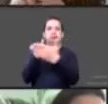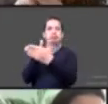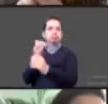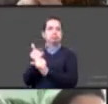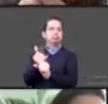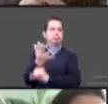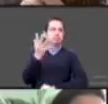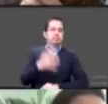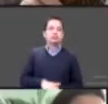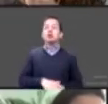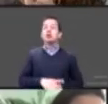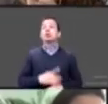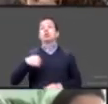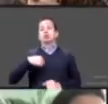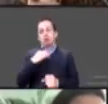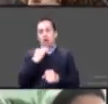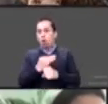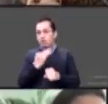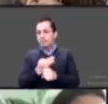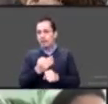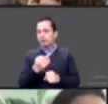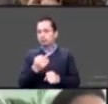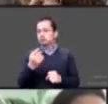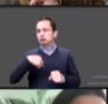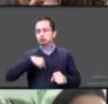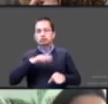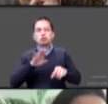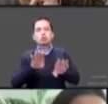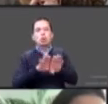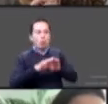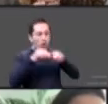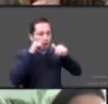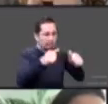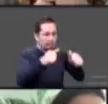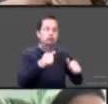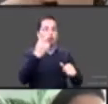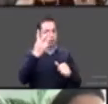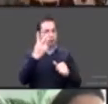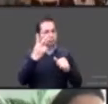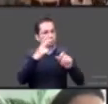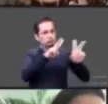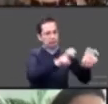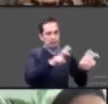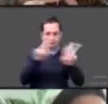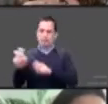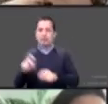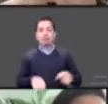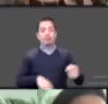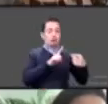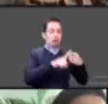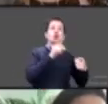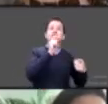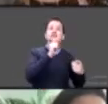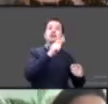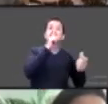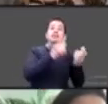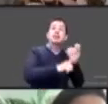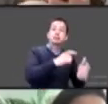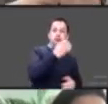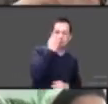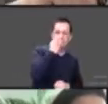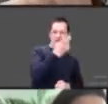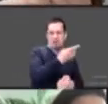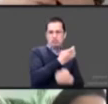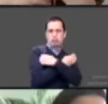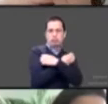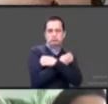dos tipos de niveles. Uno, lo que hacemos dentro del sistema educativo, es decir, en las escuelas, cómo nos hemos adaptado. Y